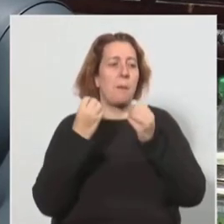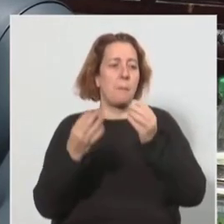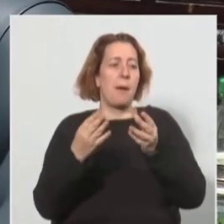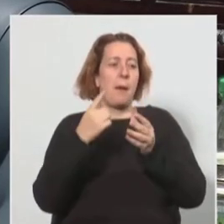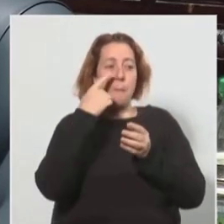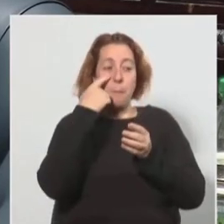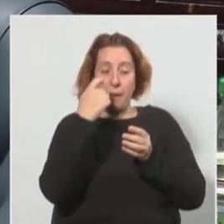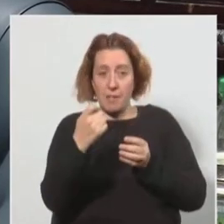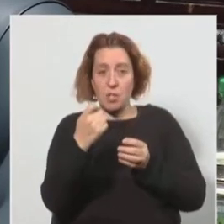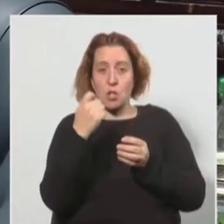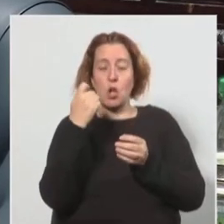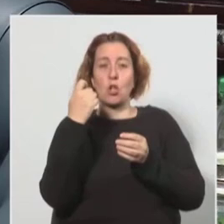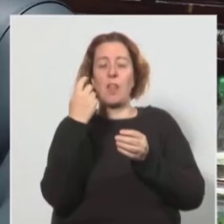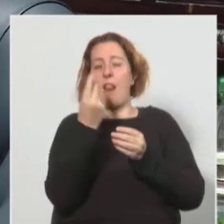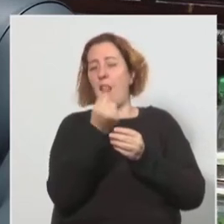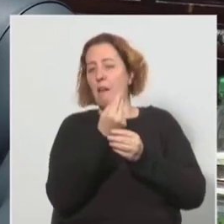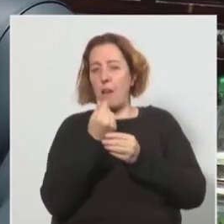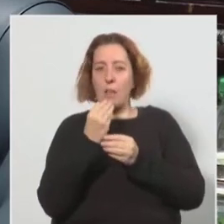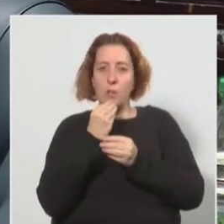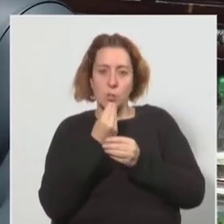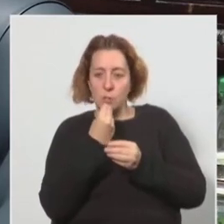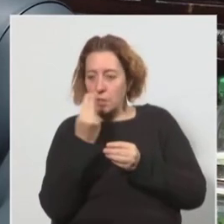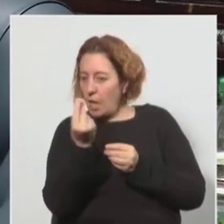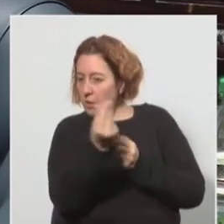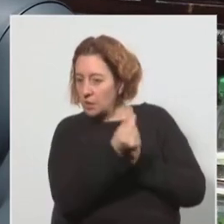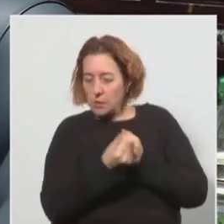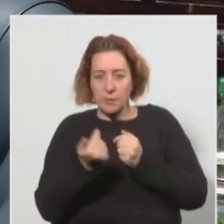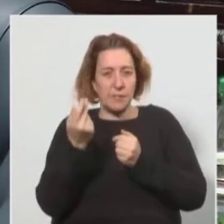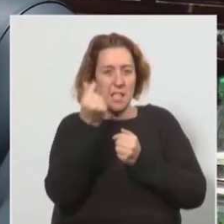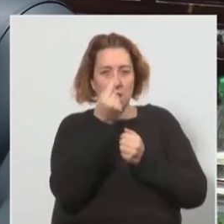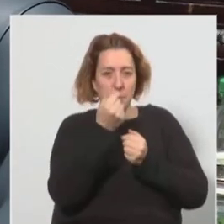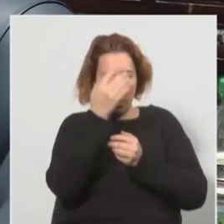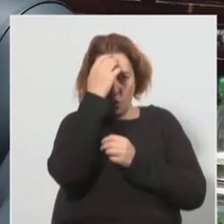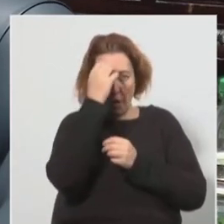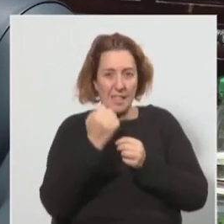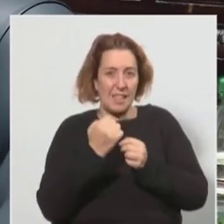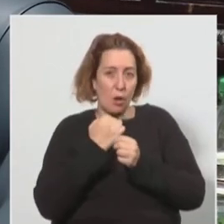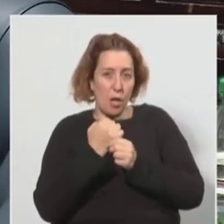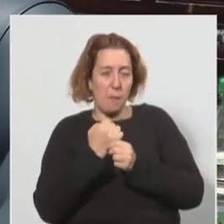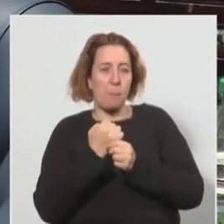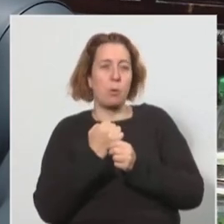la prevención del lavado de activos y el financiamiento del terrorismo, ¿sí?,